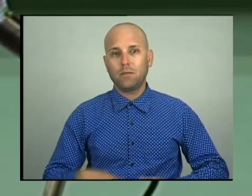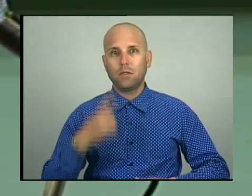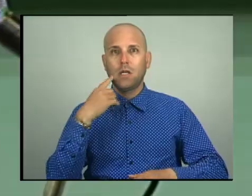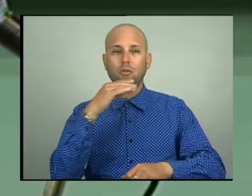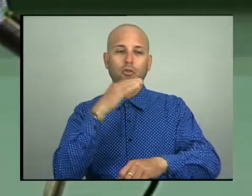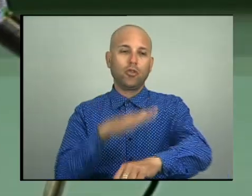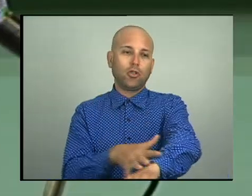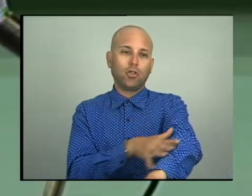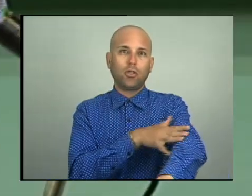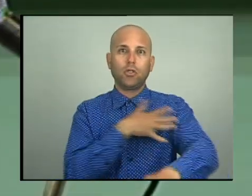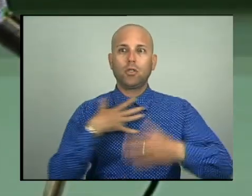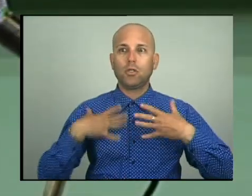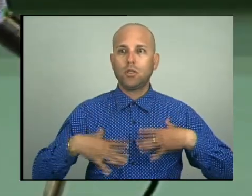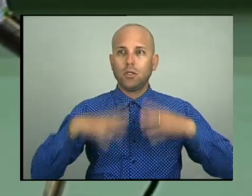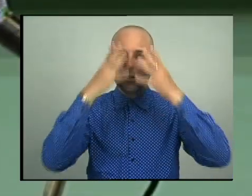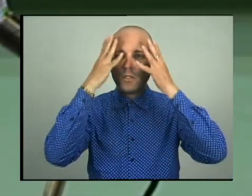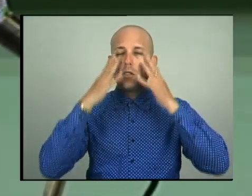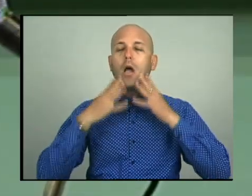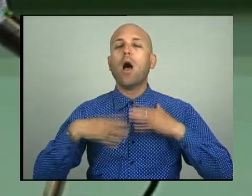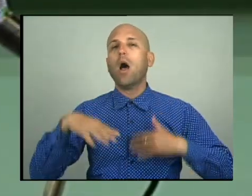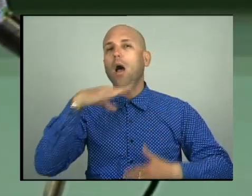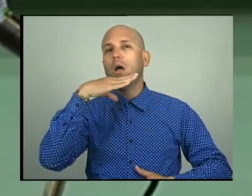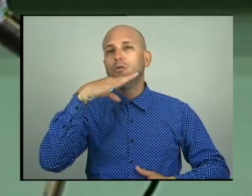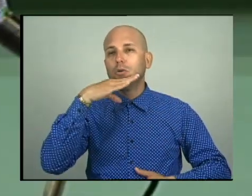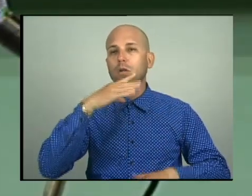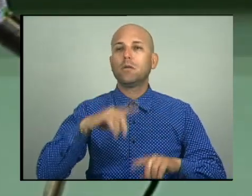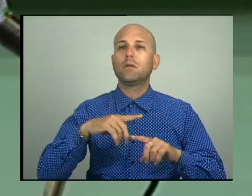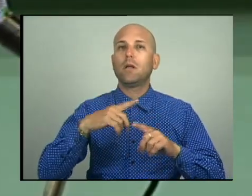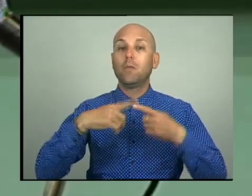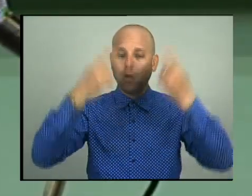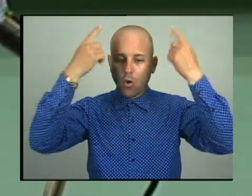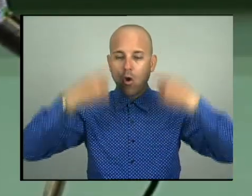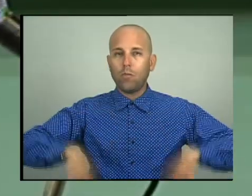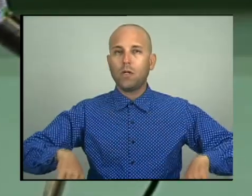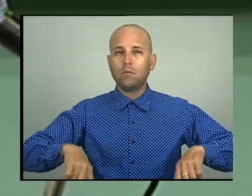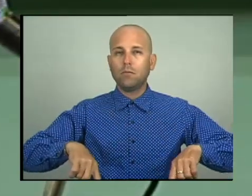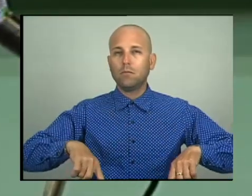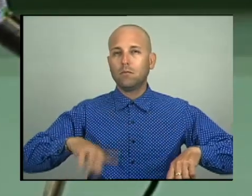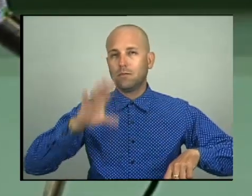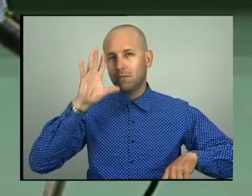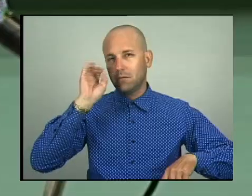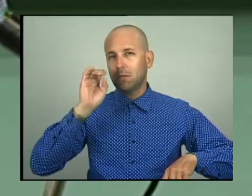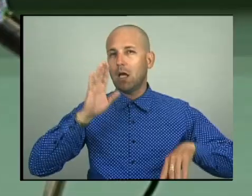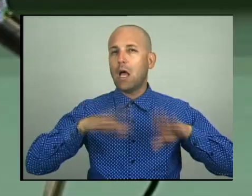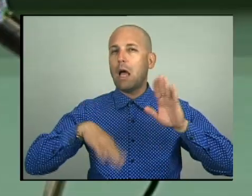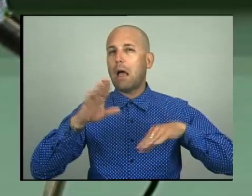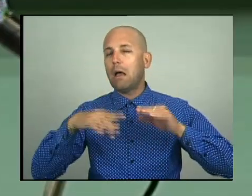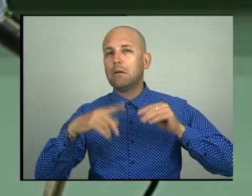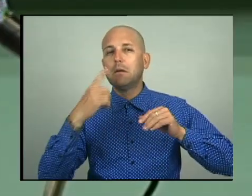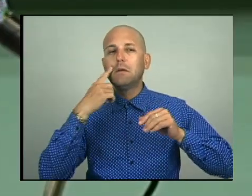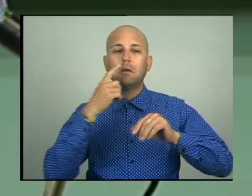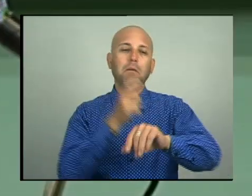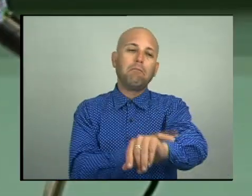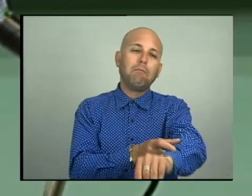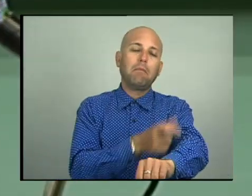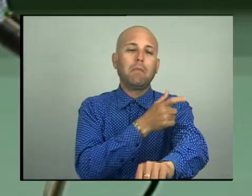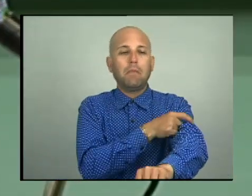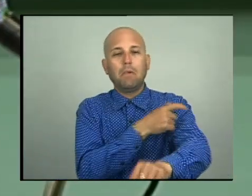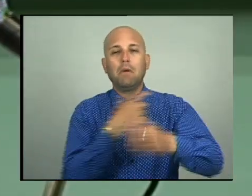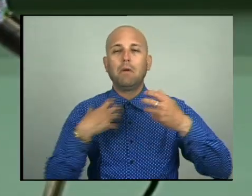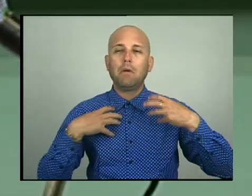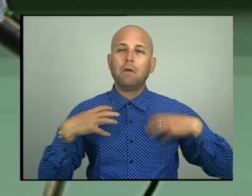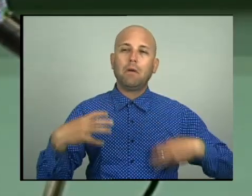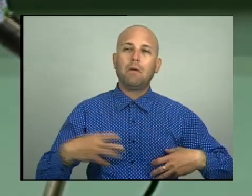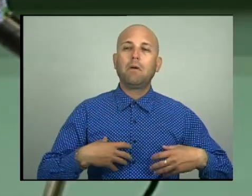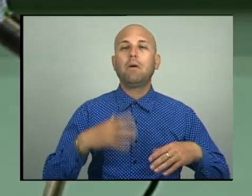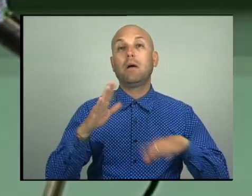sobre todo de coloración azulada de la piel, pero generalizada, porque a veces los recién nacidos pueden tener acrocianosis, a veces remiten